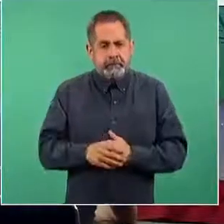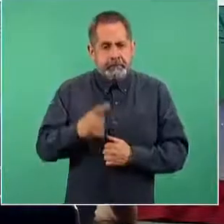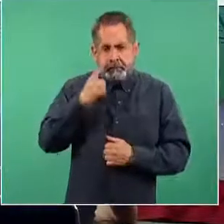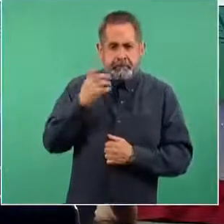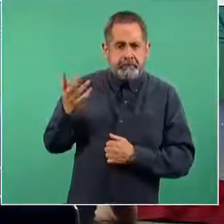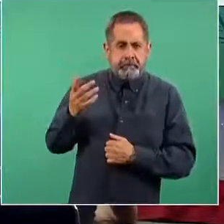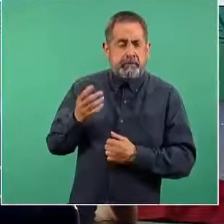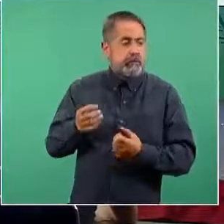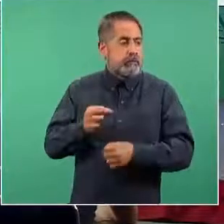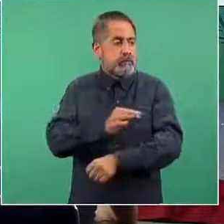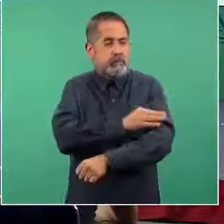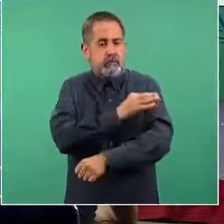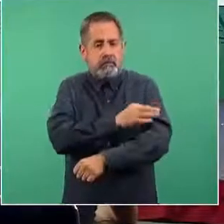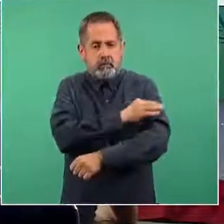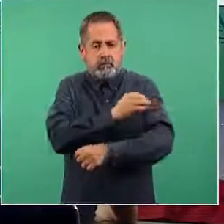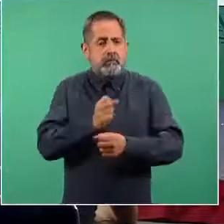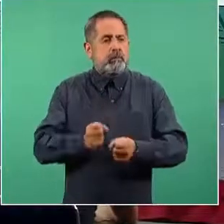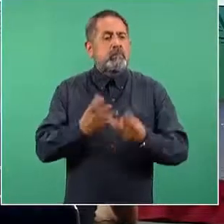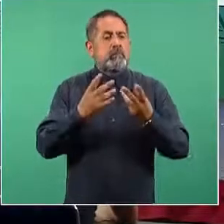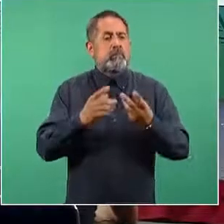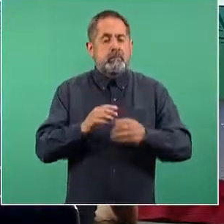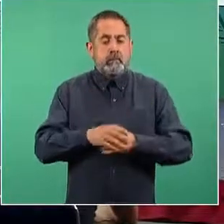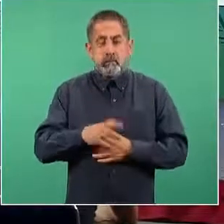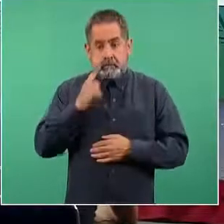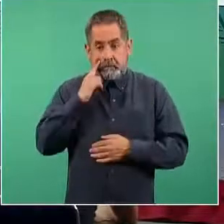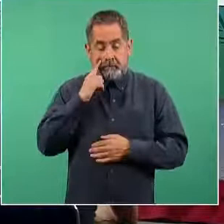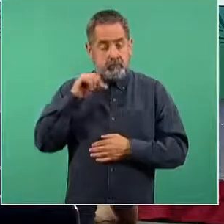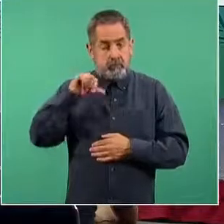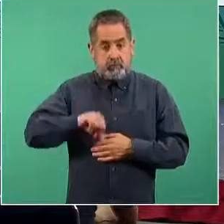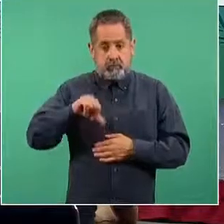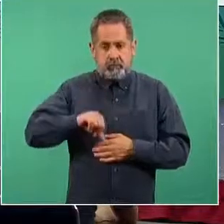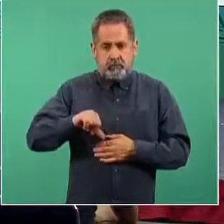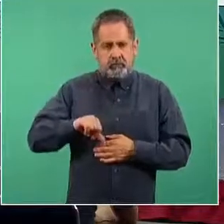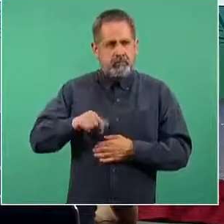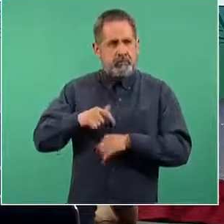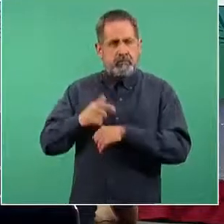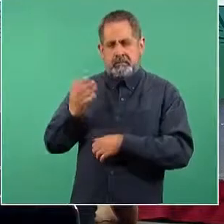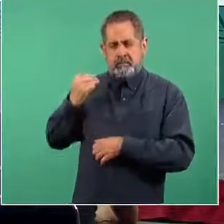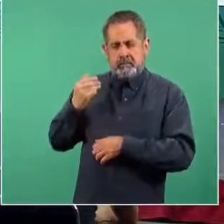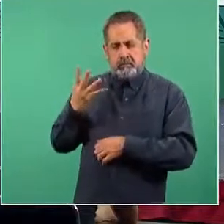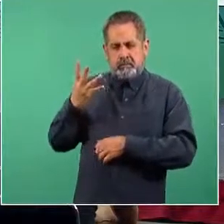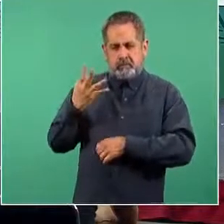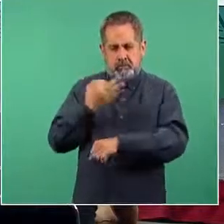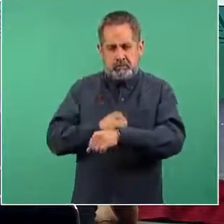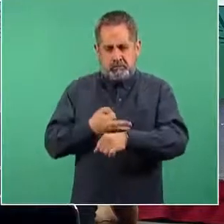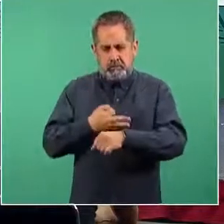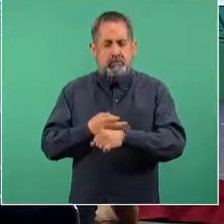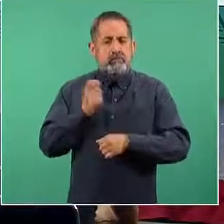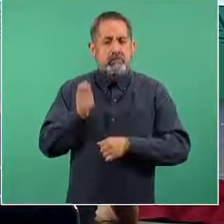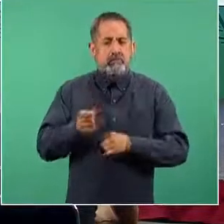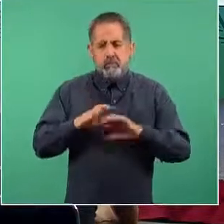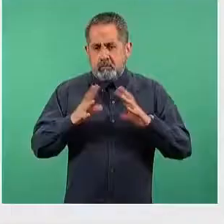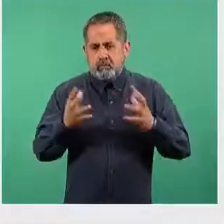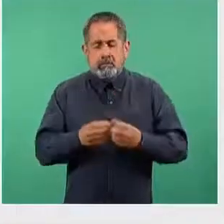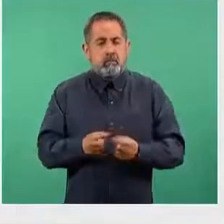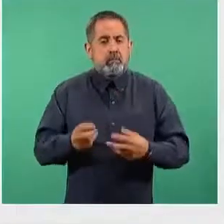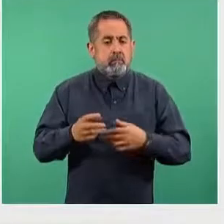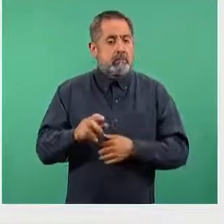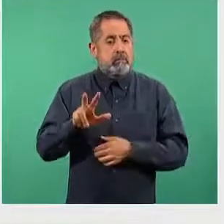componentes de vacunación. Para el día de hoy y en el corte, como siempre, a las 4 de la tarde, se